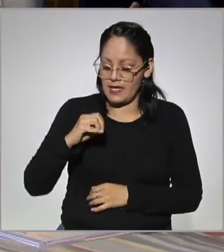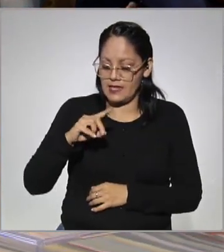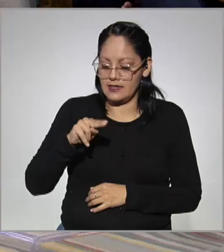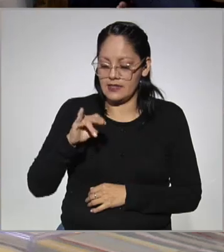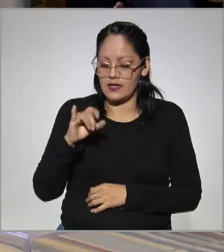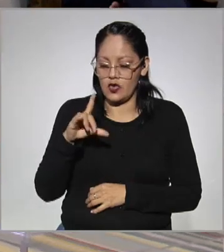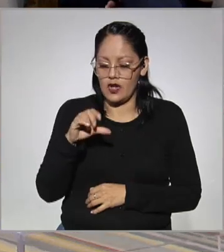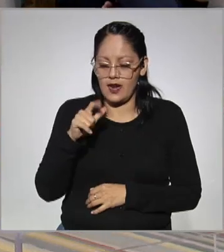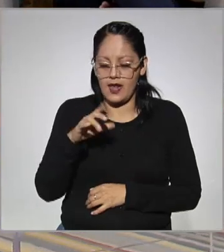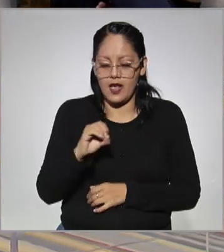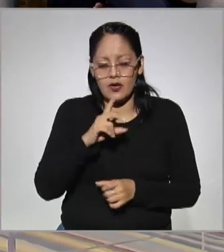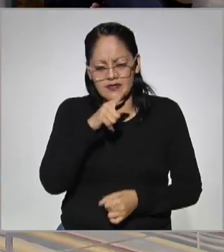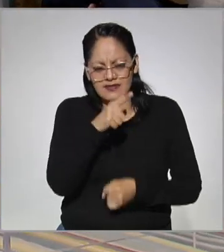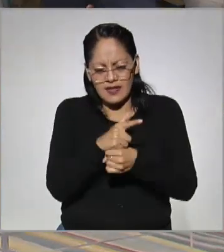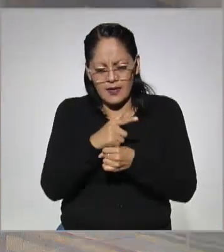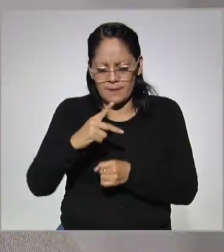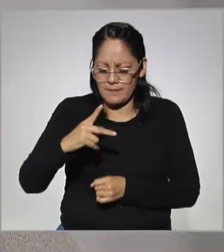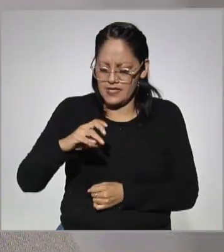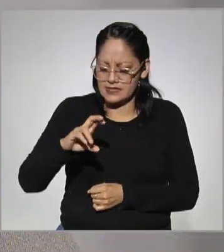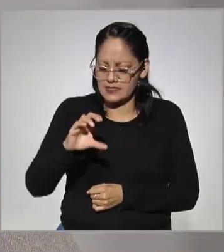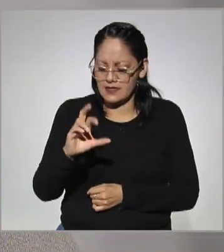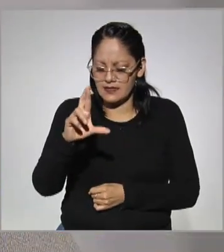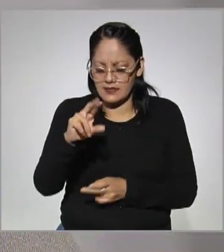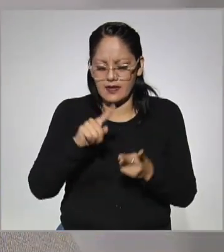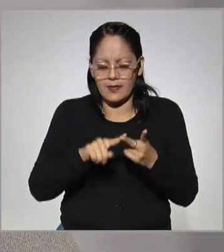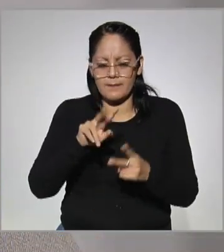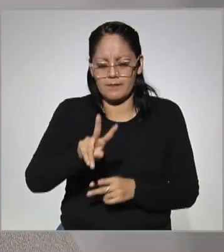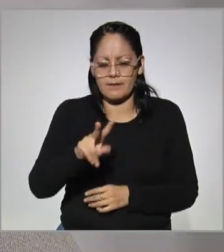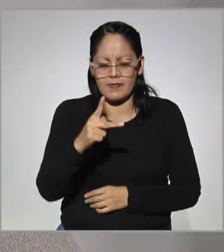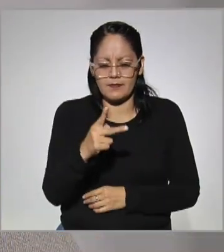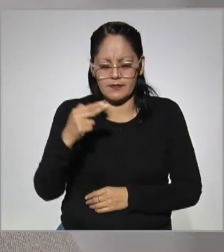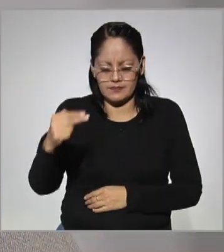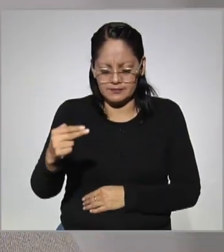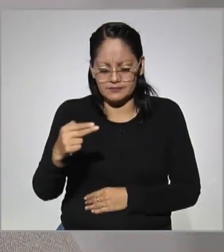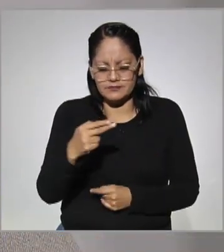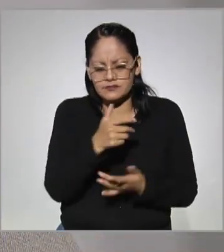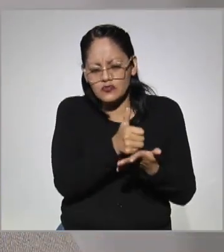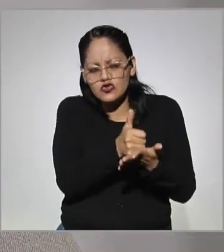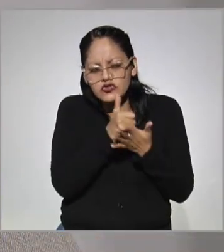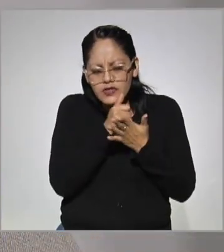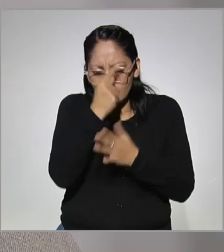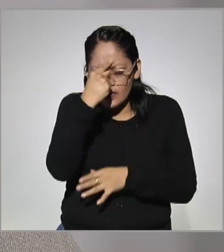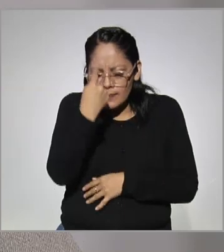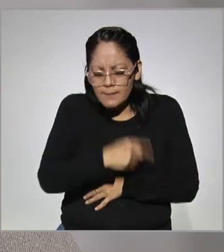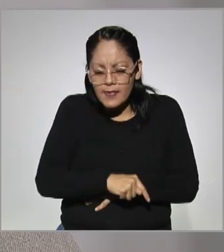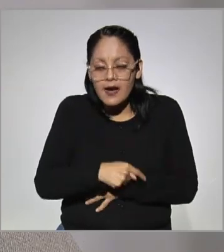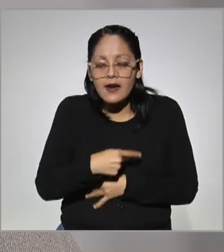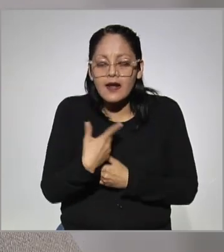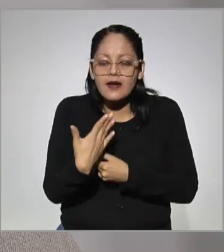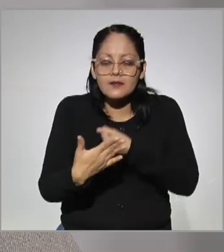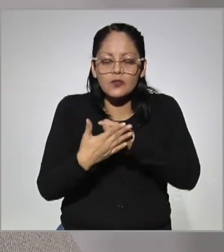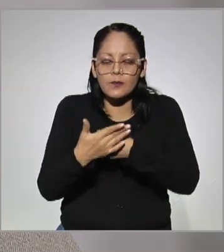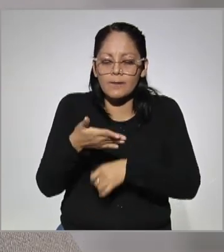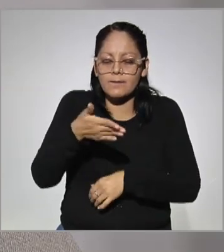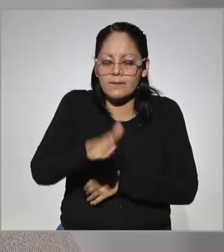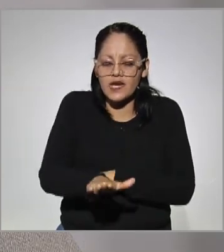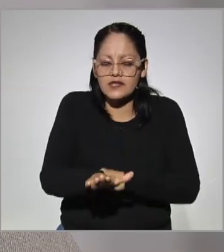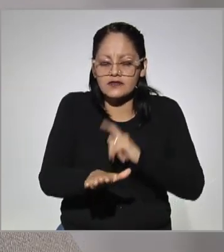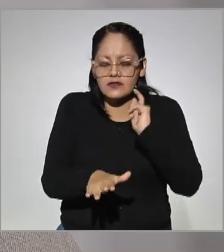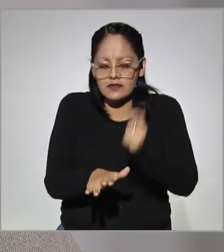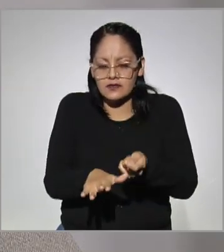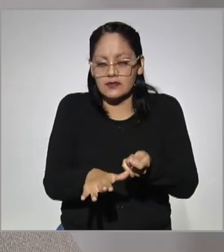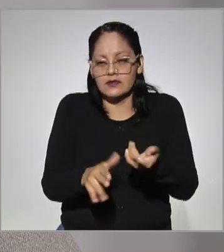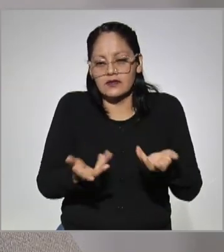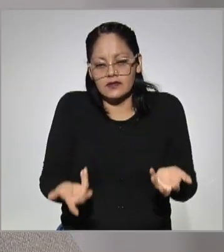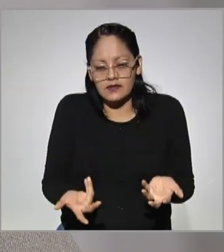de detección de PCR del virus del papiloma humano, como tal nos orientan a tomar la siguiente paso en hacer, que